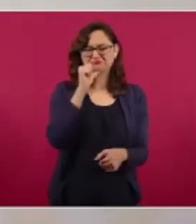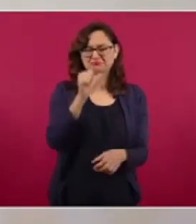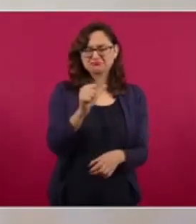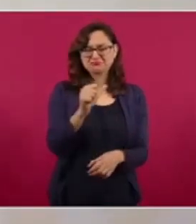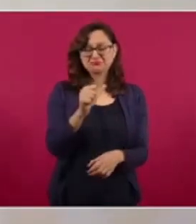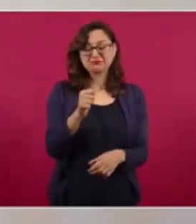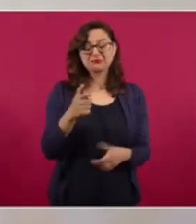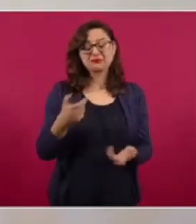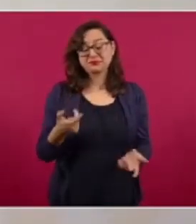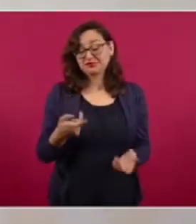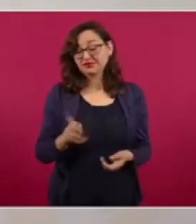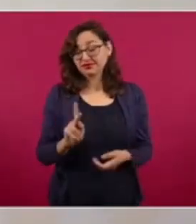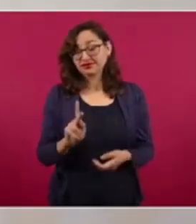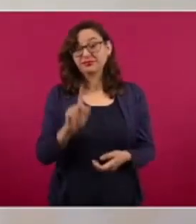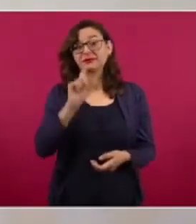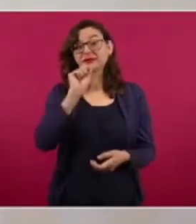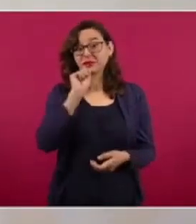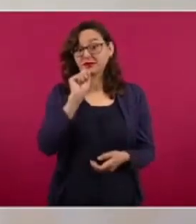inhumanos,